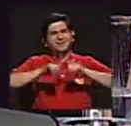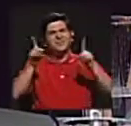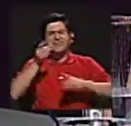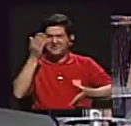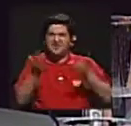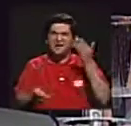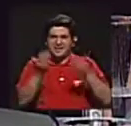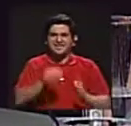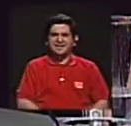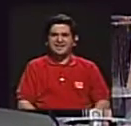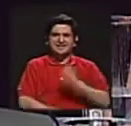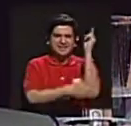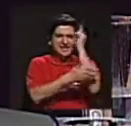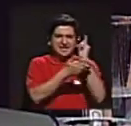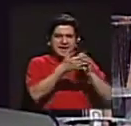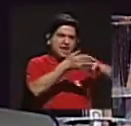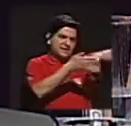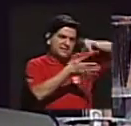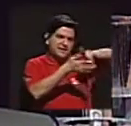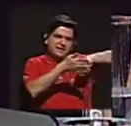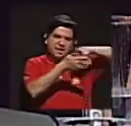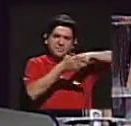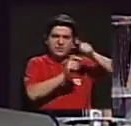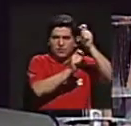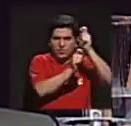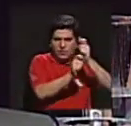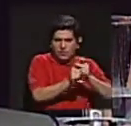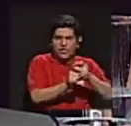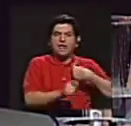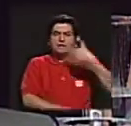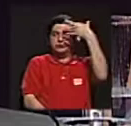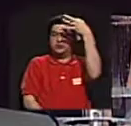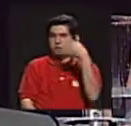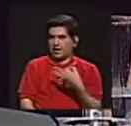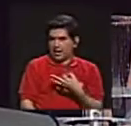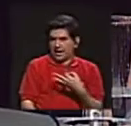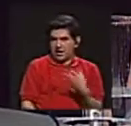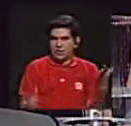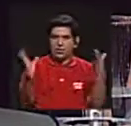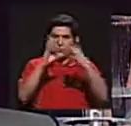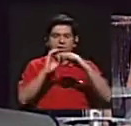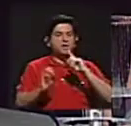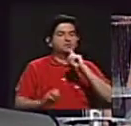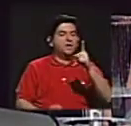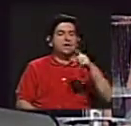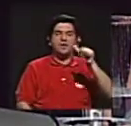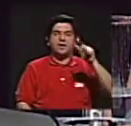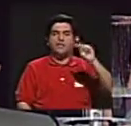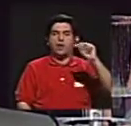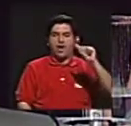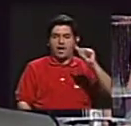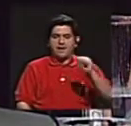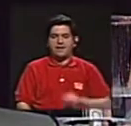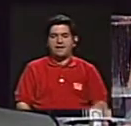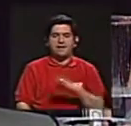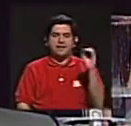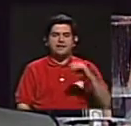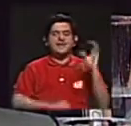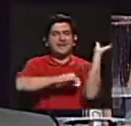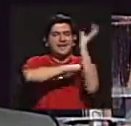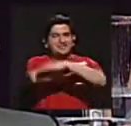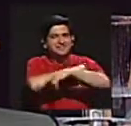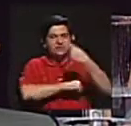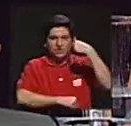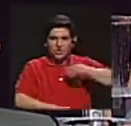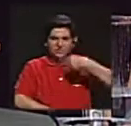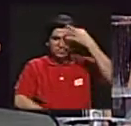tal vez al del arte plástico, digamos. Uh-huh. Ahora, creo que en relación a lo que decía Ana, y en relación a la censura, para